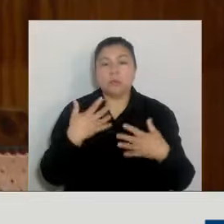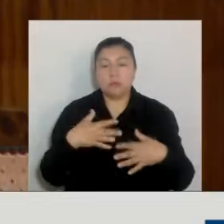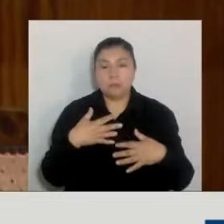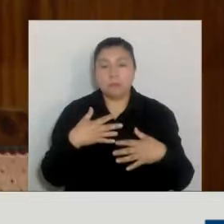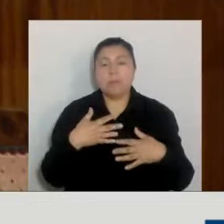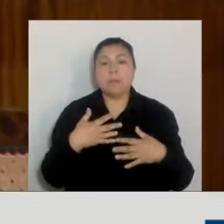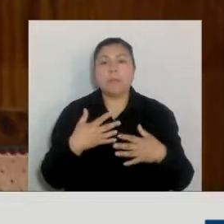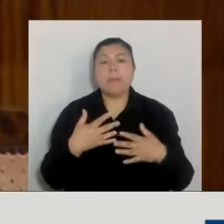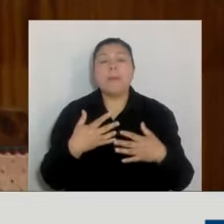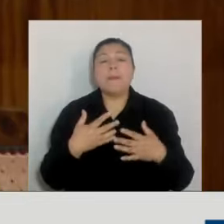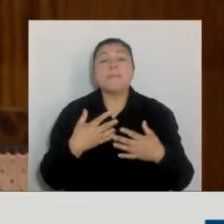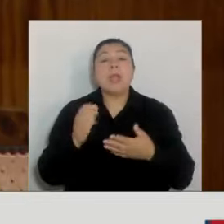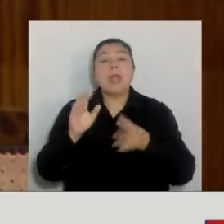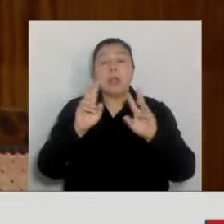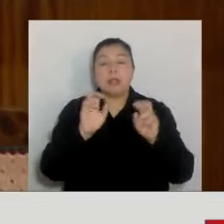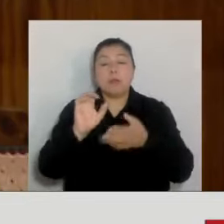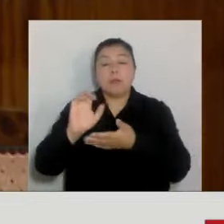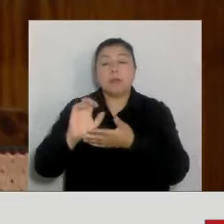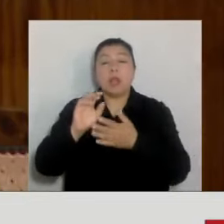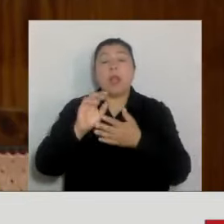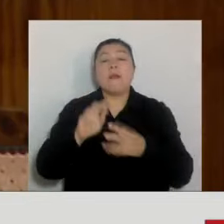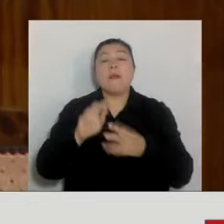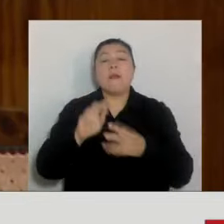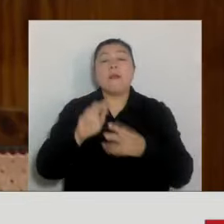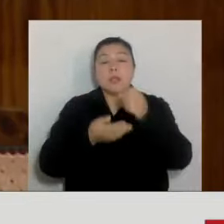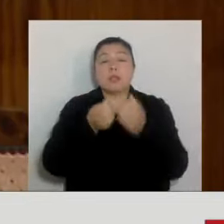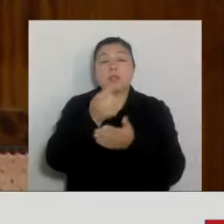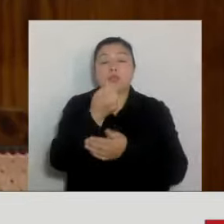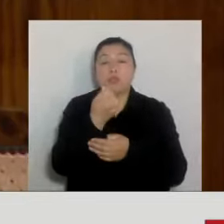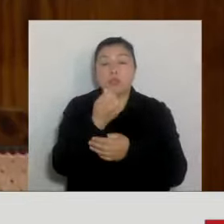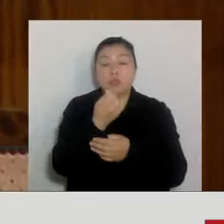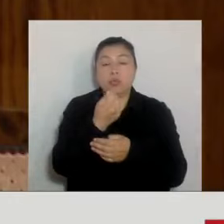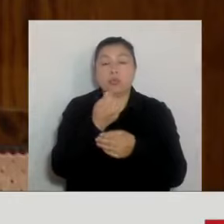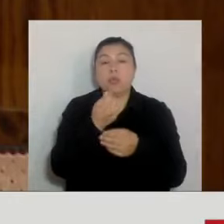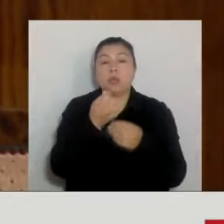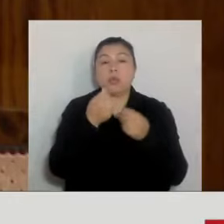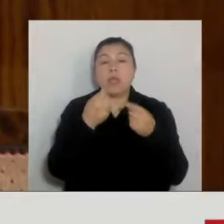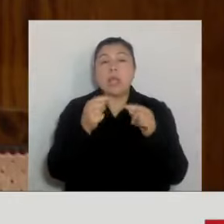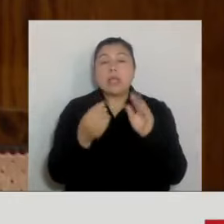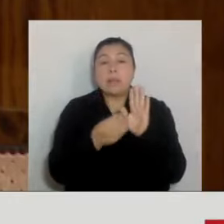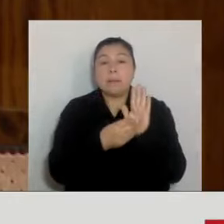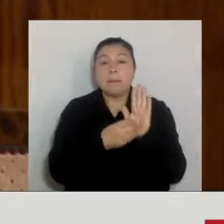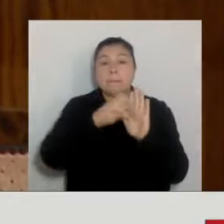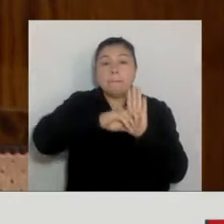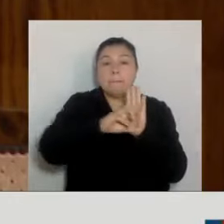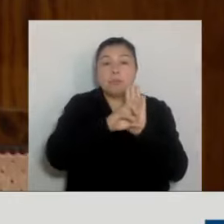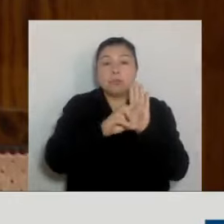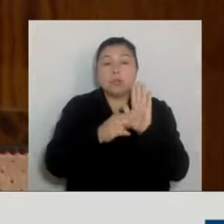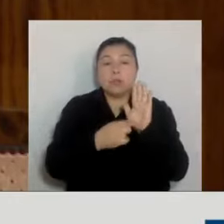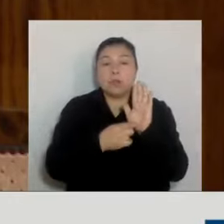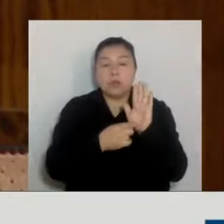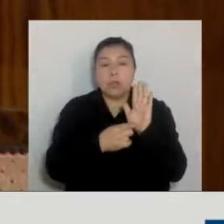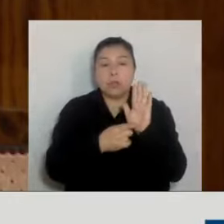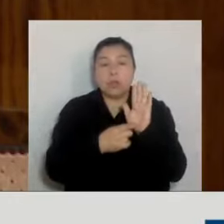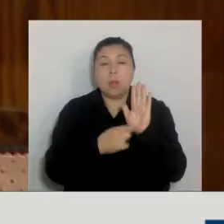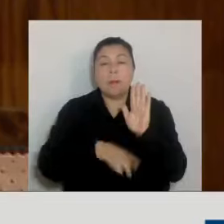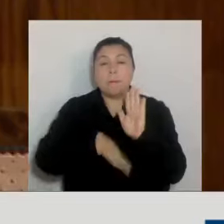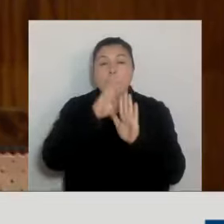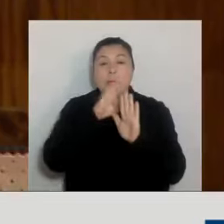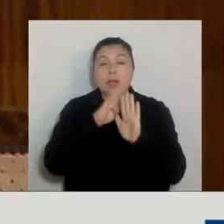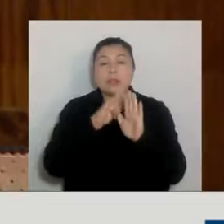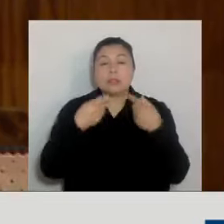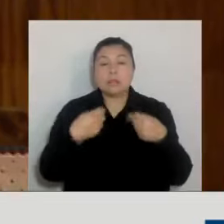Fiscales el informe financiero de la dirección de presupuesto precisa que la implementación del proyecto de ley implicará un mayor gasto